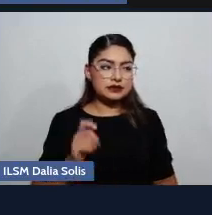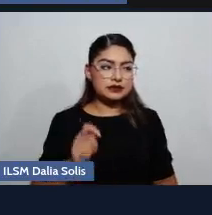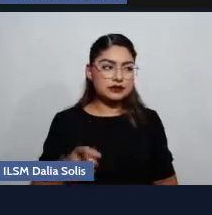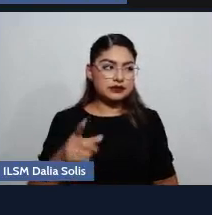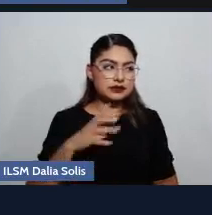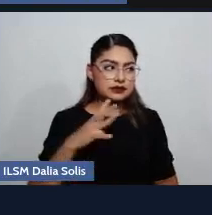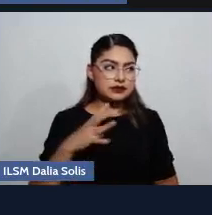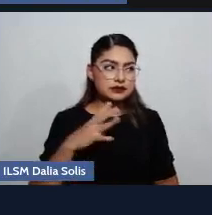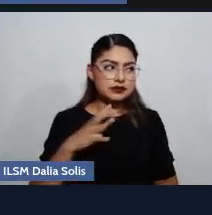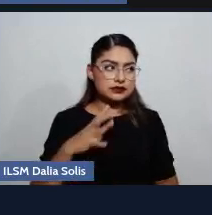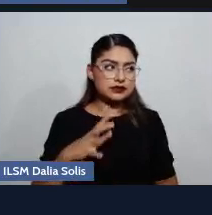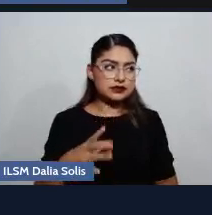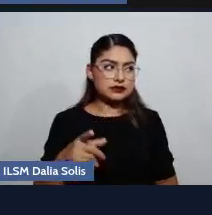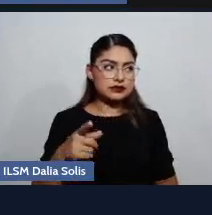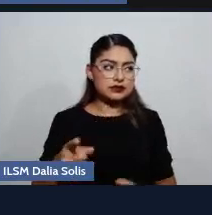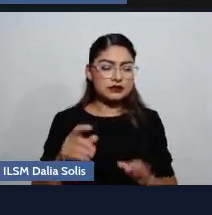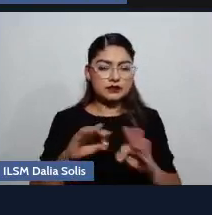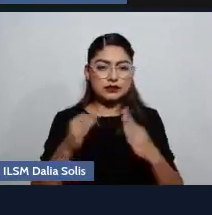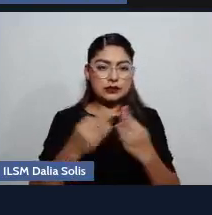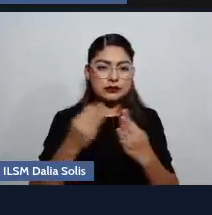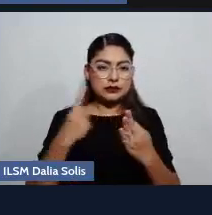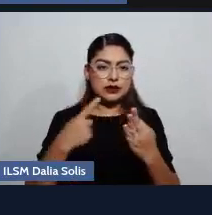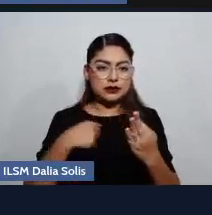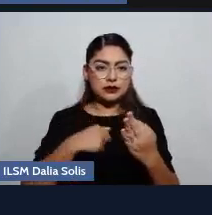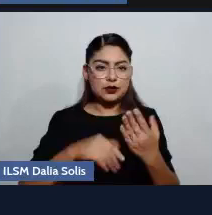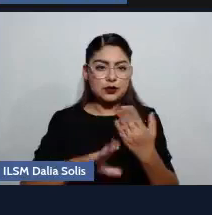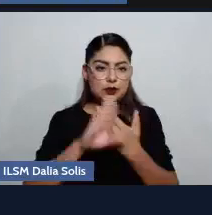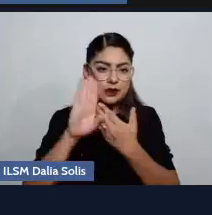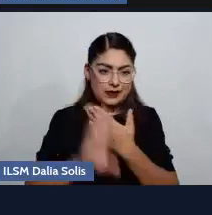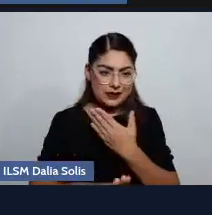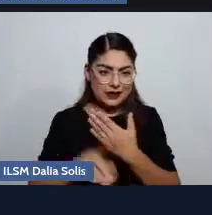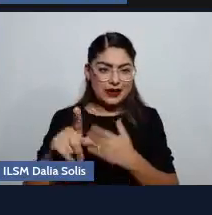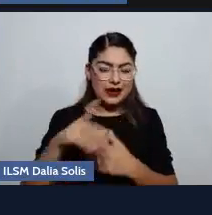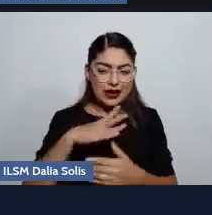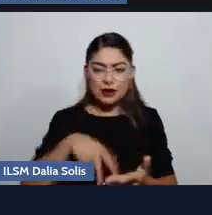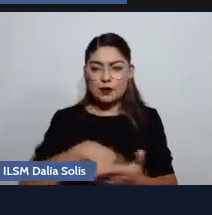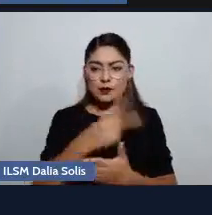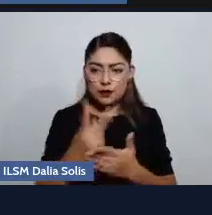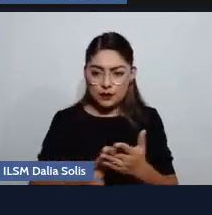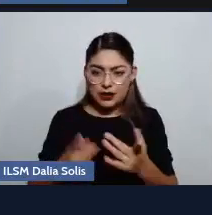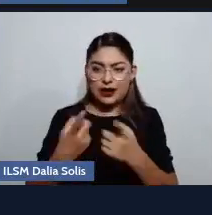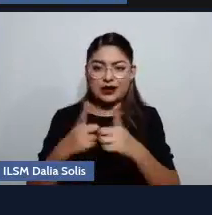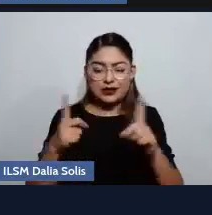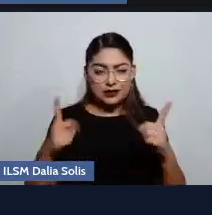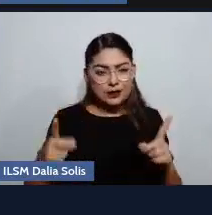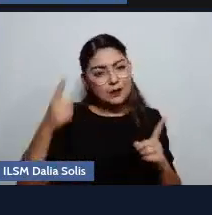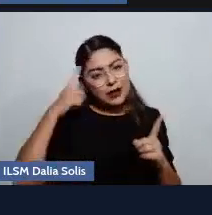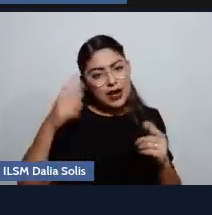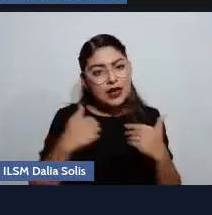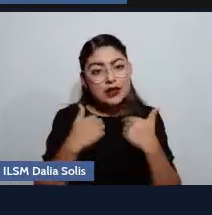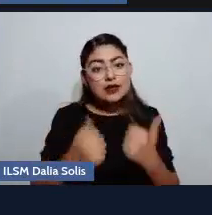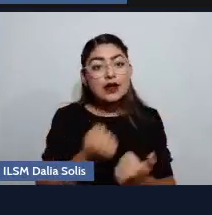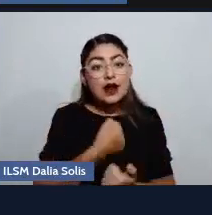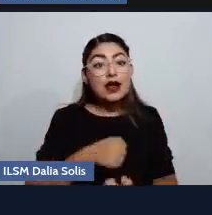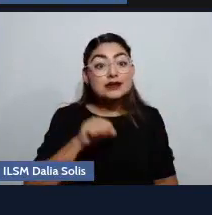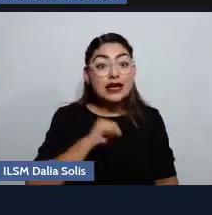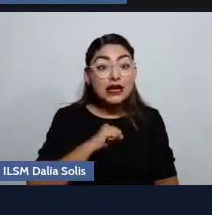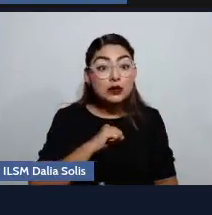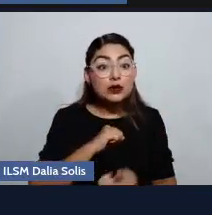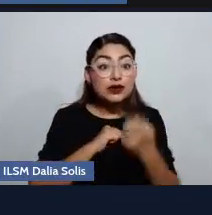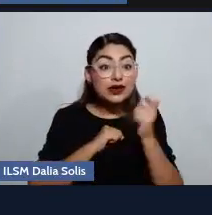saludables. Justo este programa se desarrolla de entender la salud como algo integral, ¿no? ¿Qué